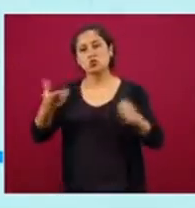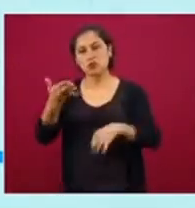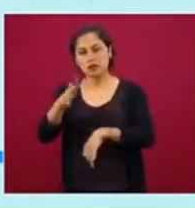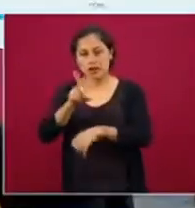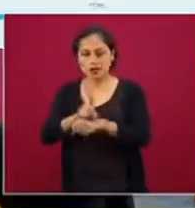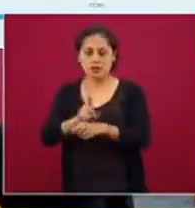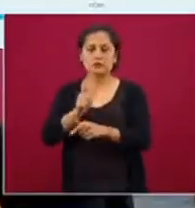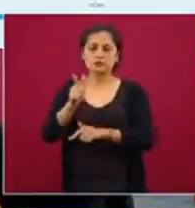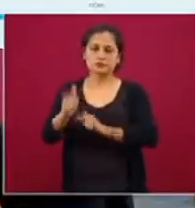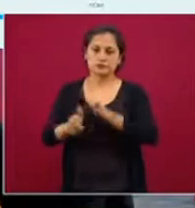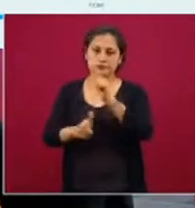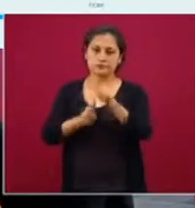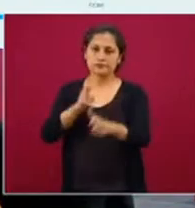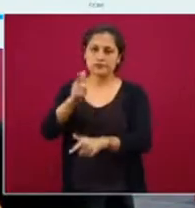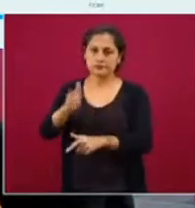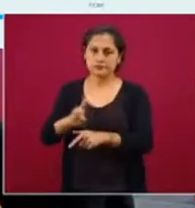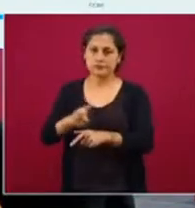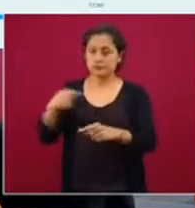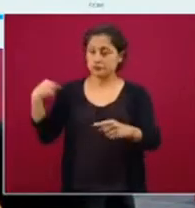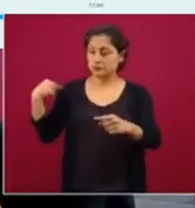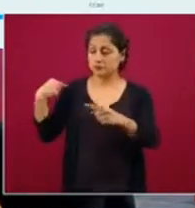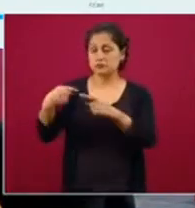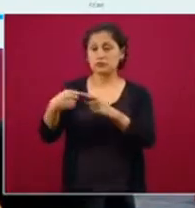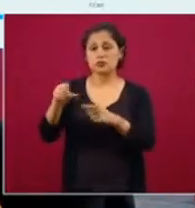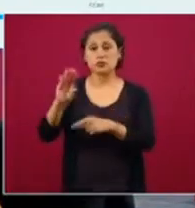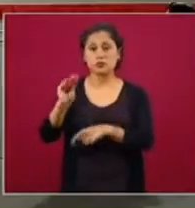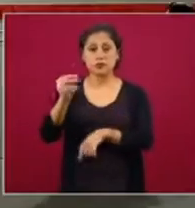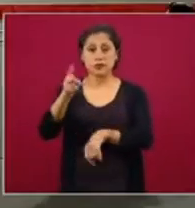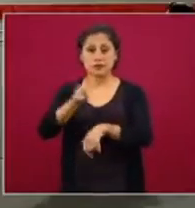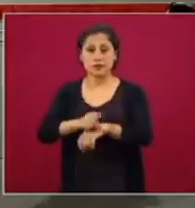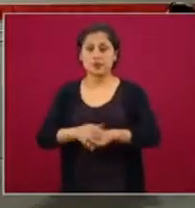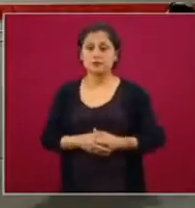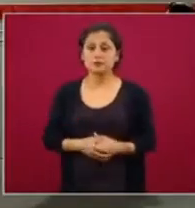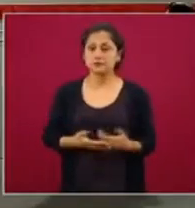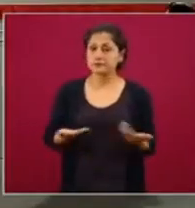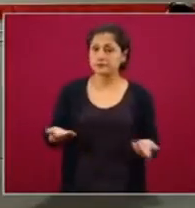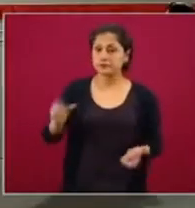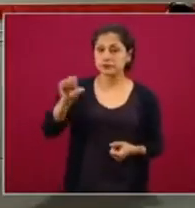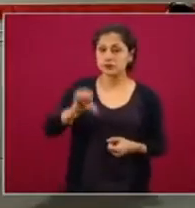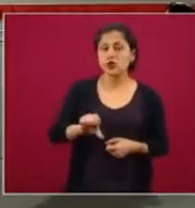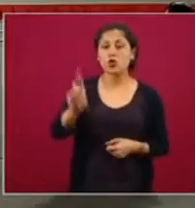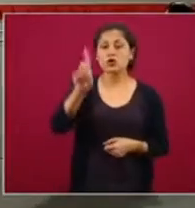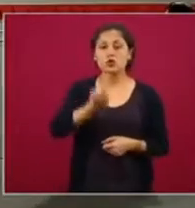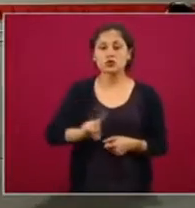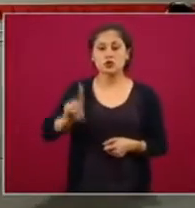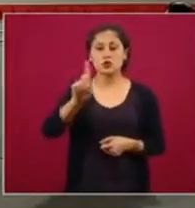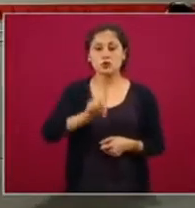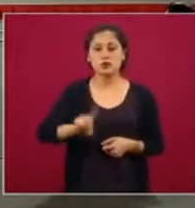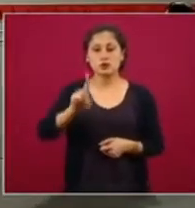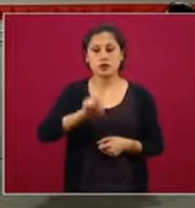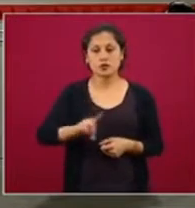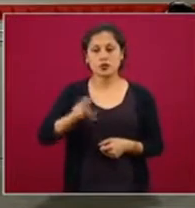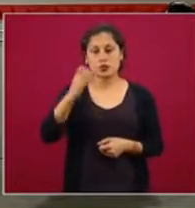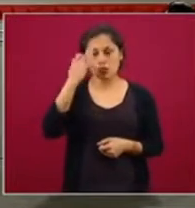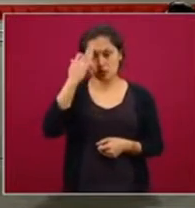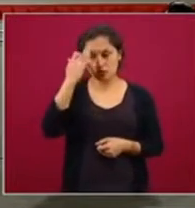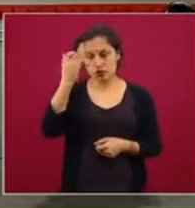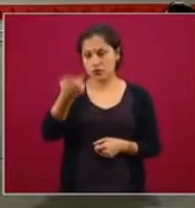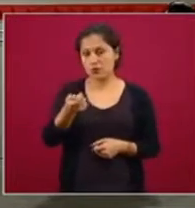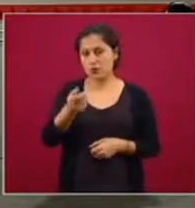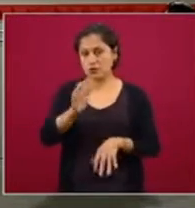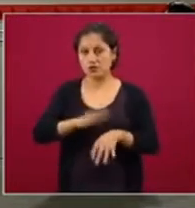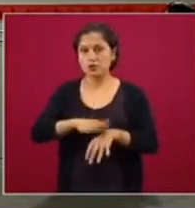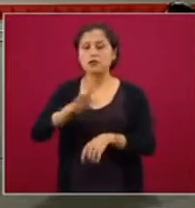al caso número 100. Como hoy es domingo y teníamos un poquito más de tiempo, quise compartir estos detalles